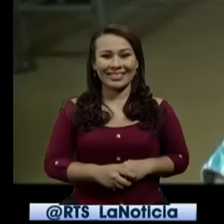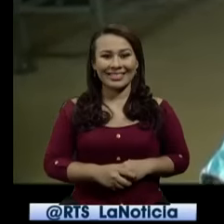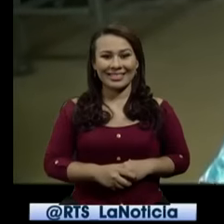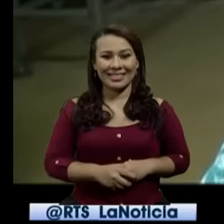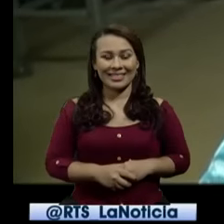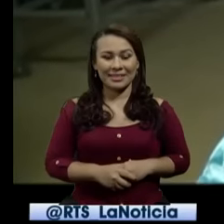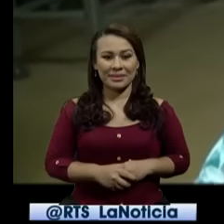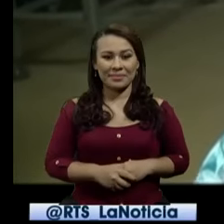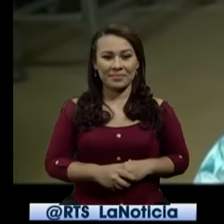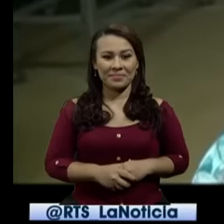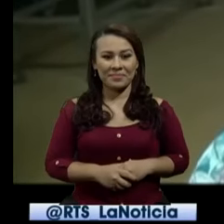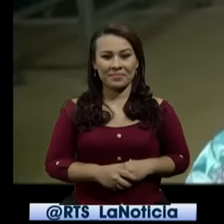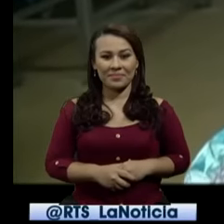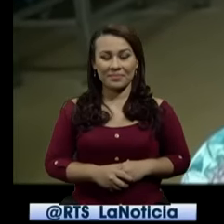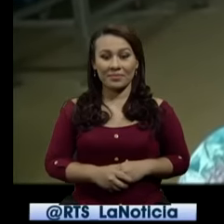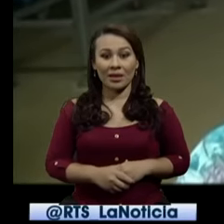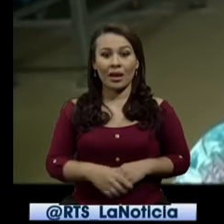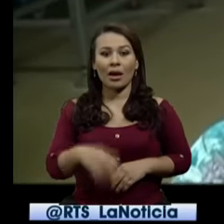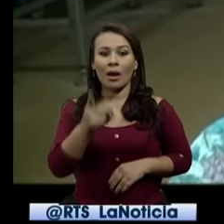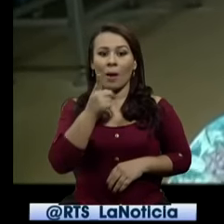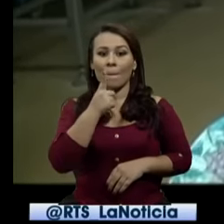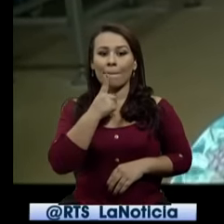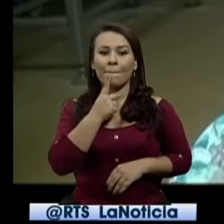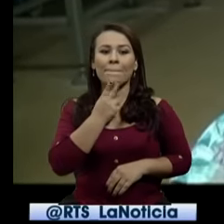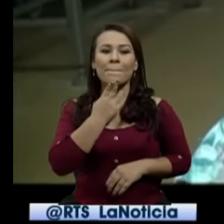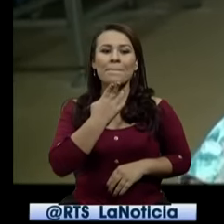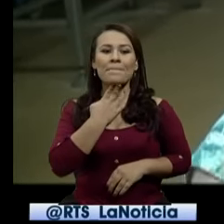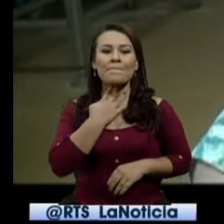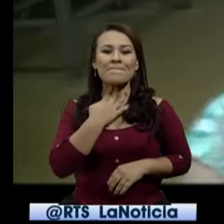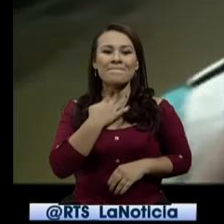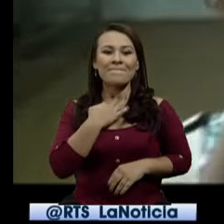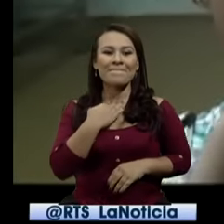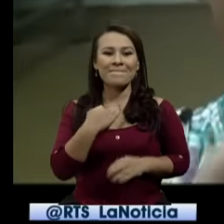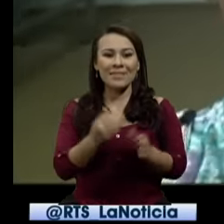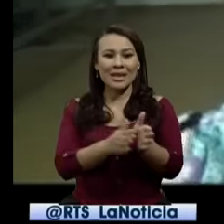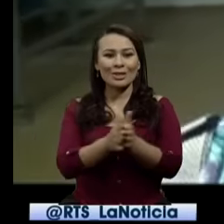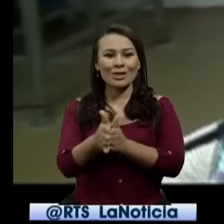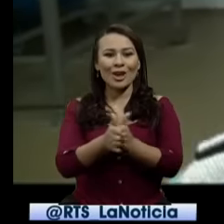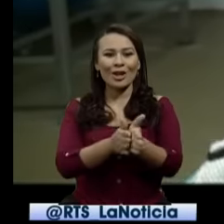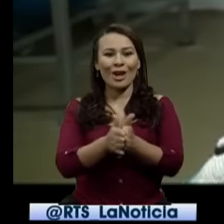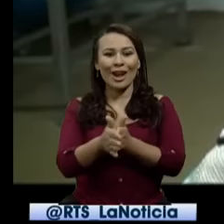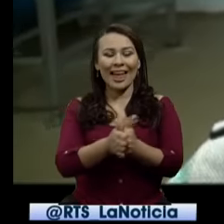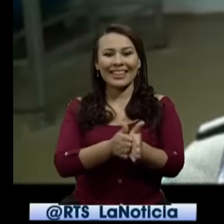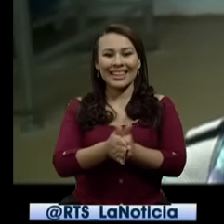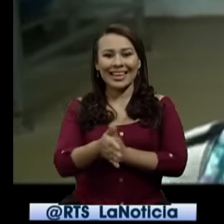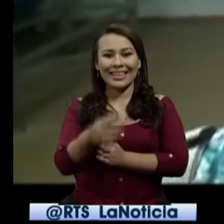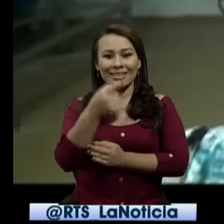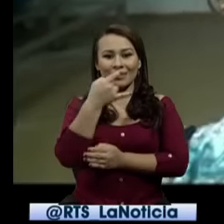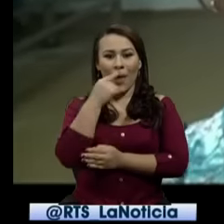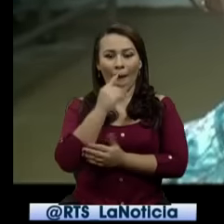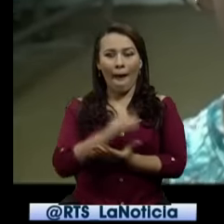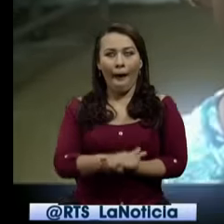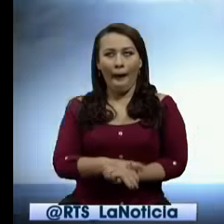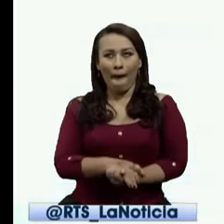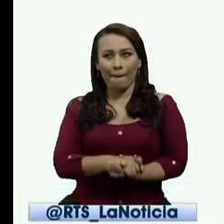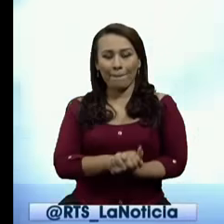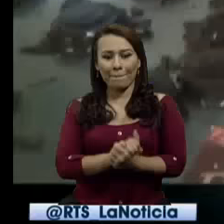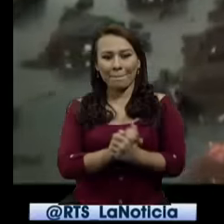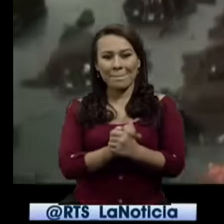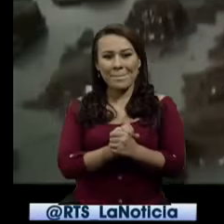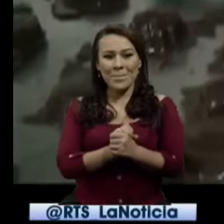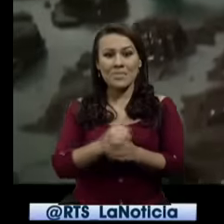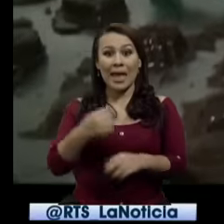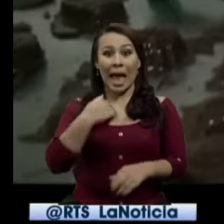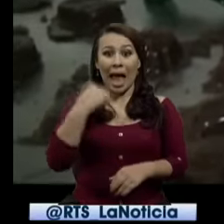veamos el poder degustar de un delicioso chocolate como lo hacen los niños es un placer del que de a poco nos privamos los